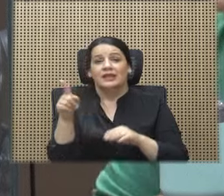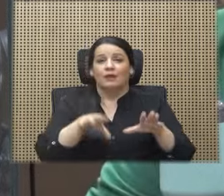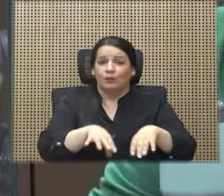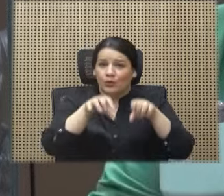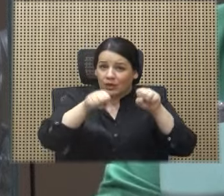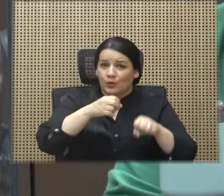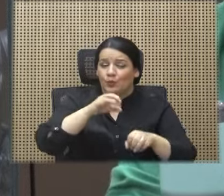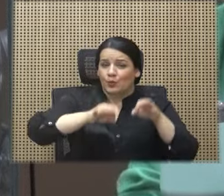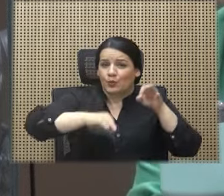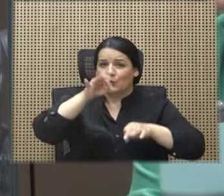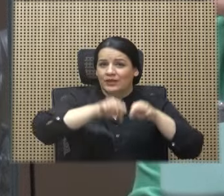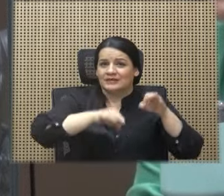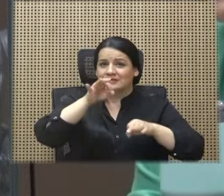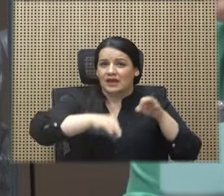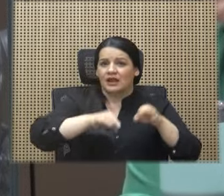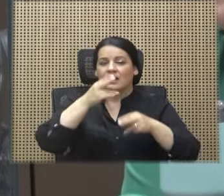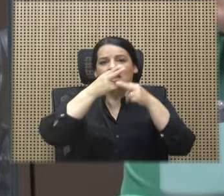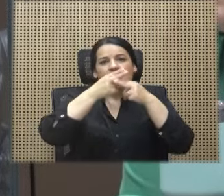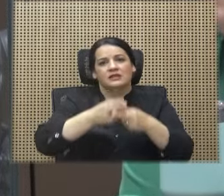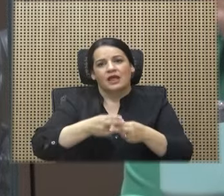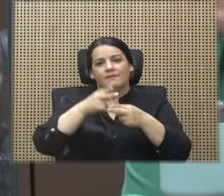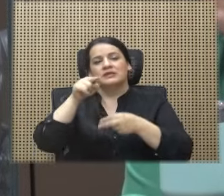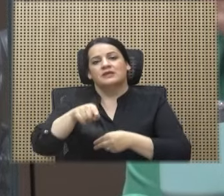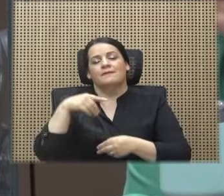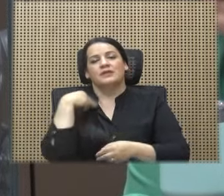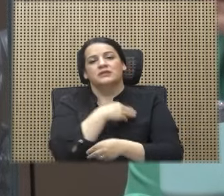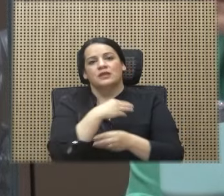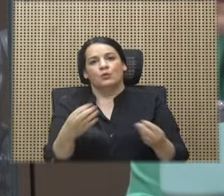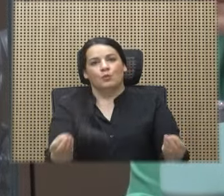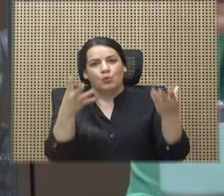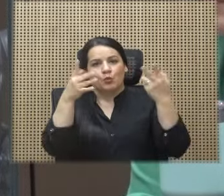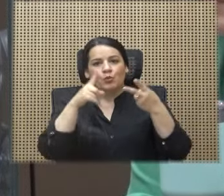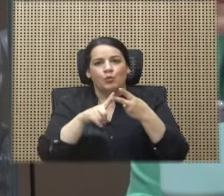judicial llámese Ministerio Público